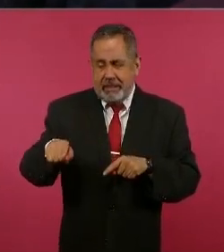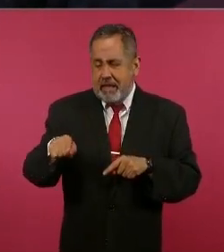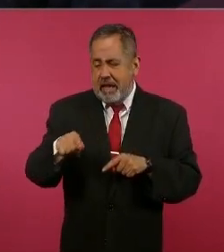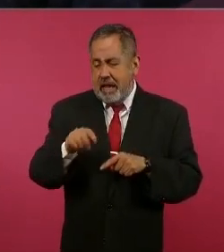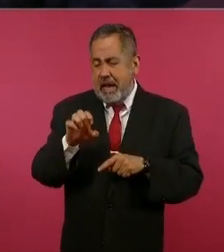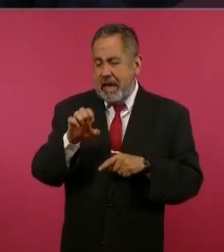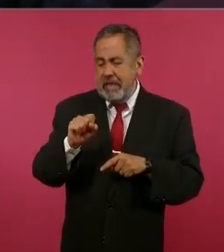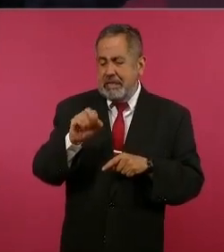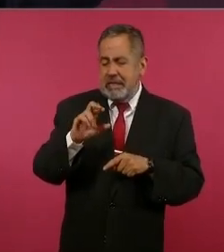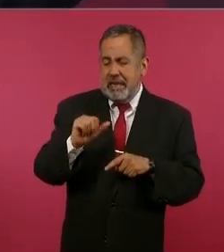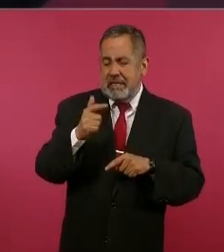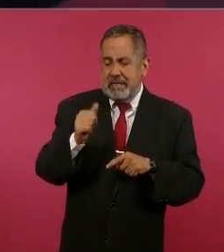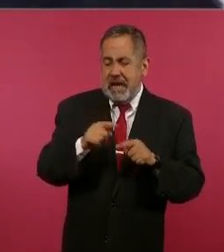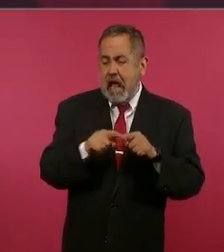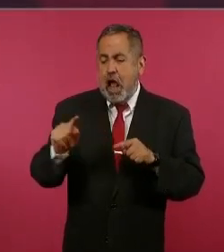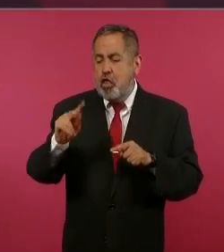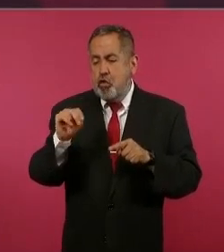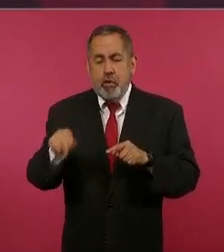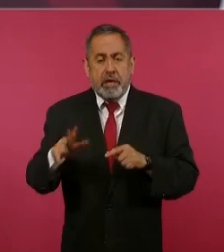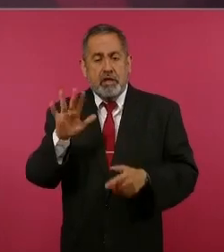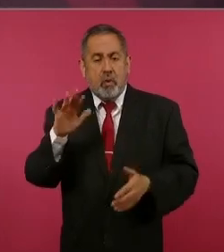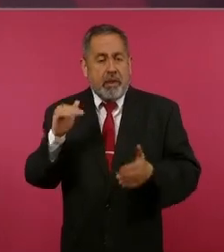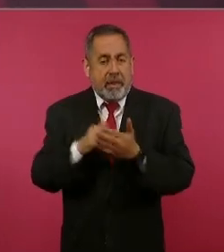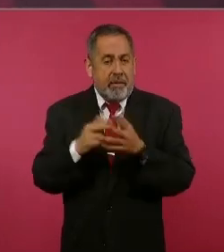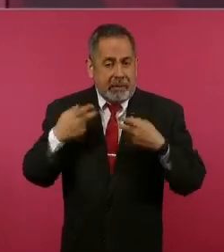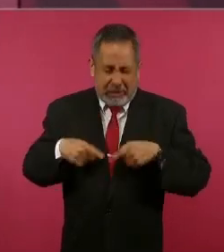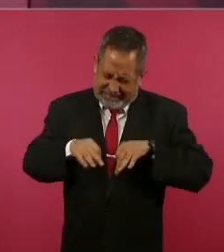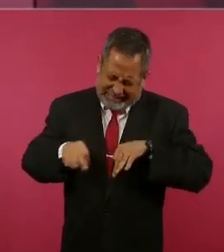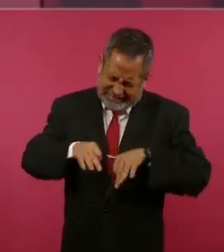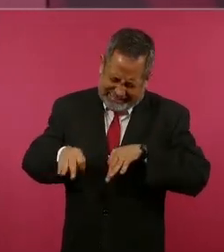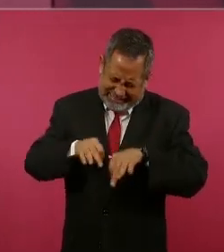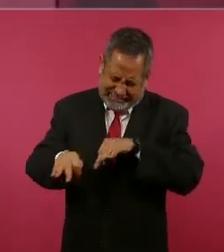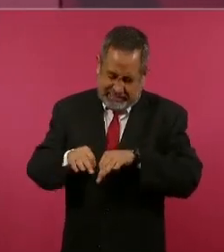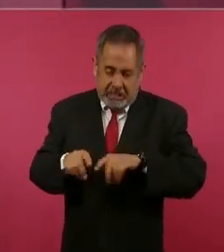Escárcega a Tulum 50 mil trabajadores,